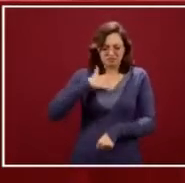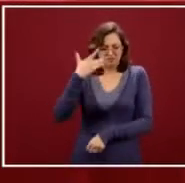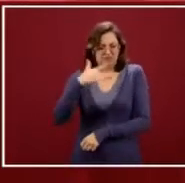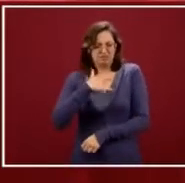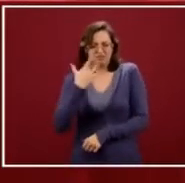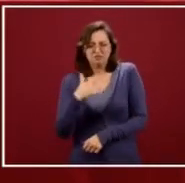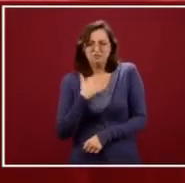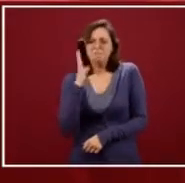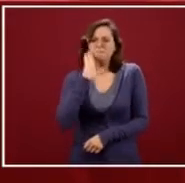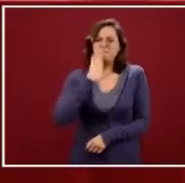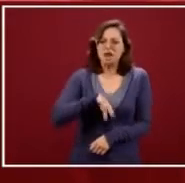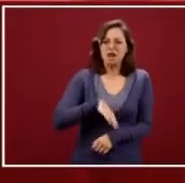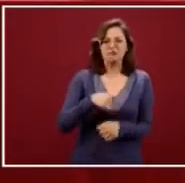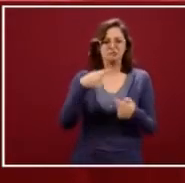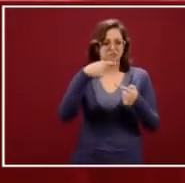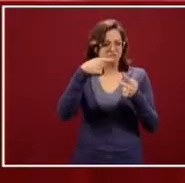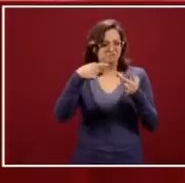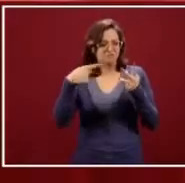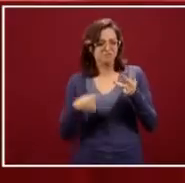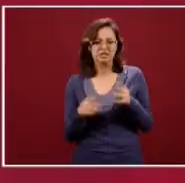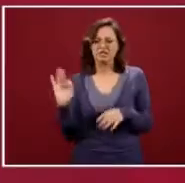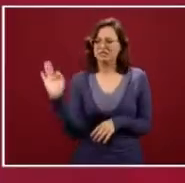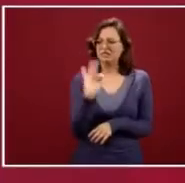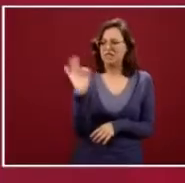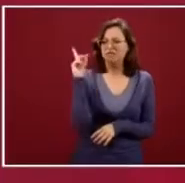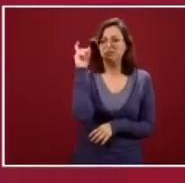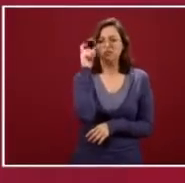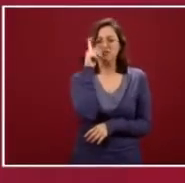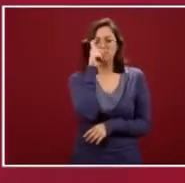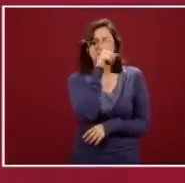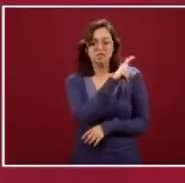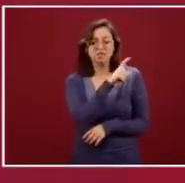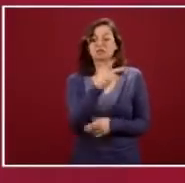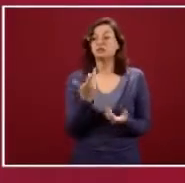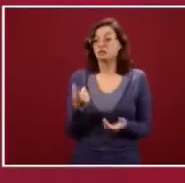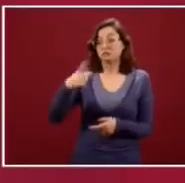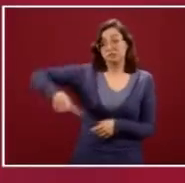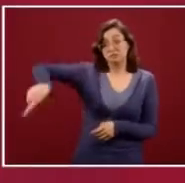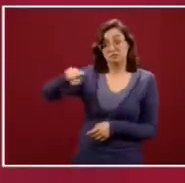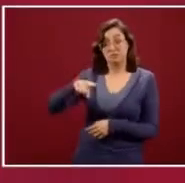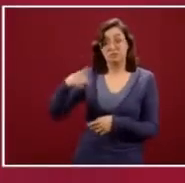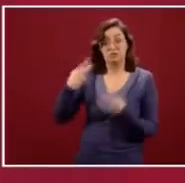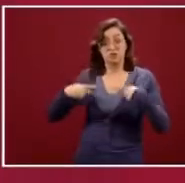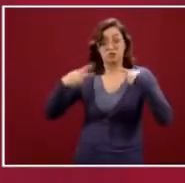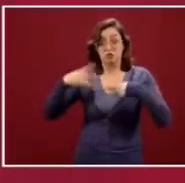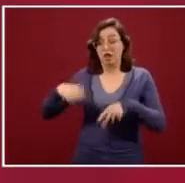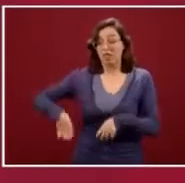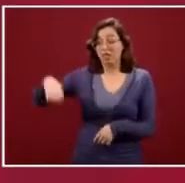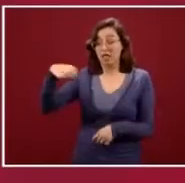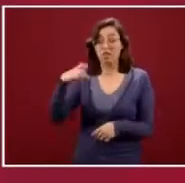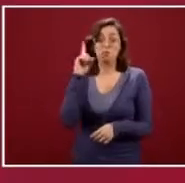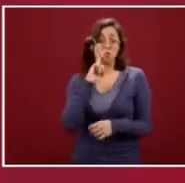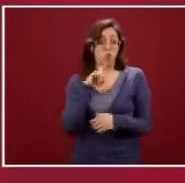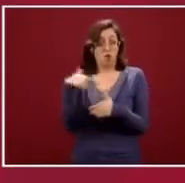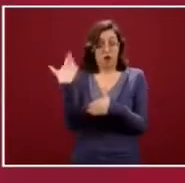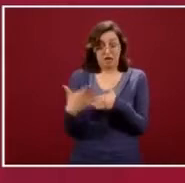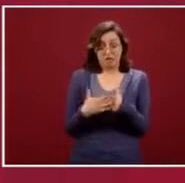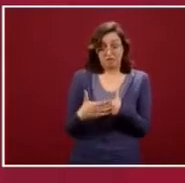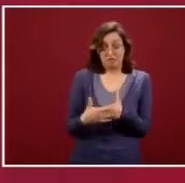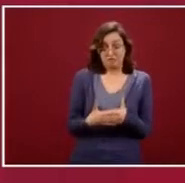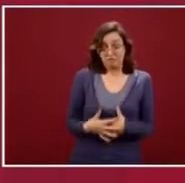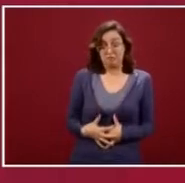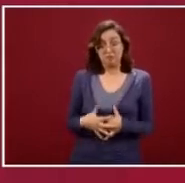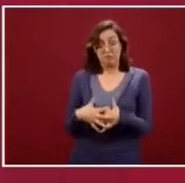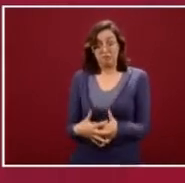manifestaciones, síntomas, signos de complicación en las personas adultas mayores, mujeres embarazadas o personas